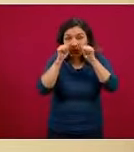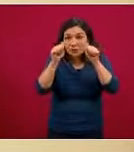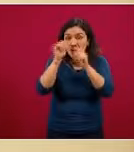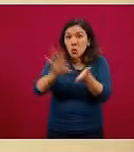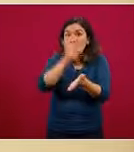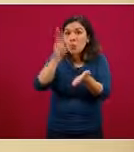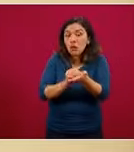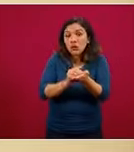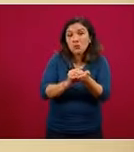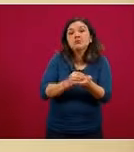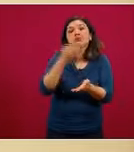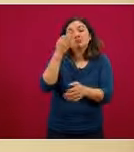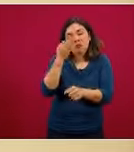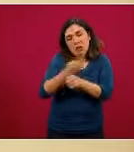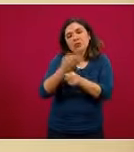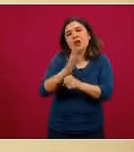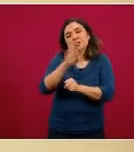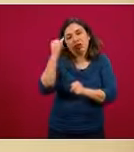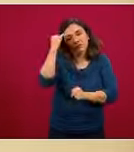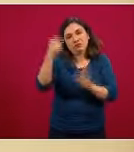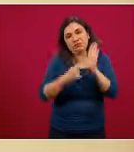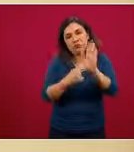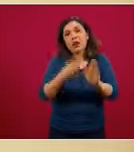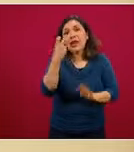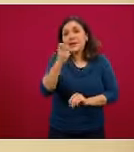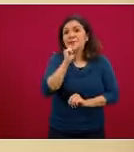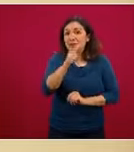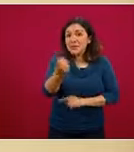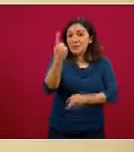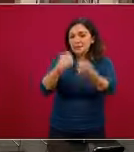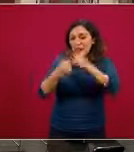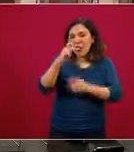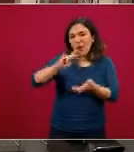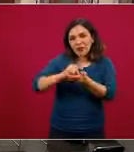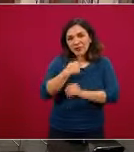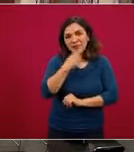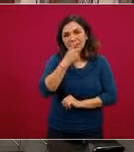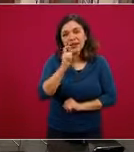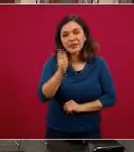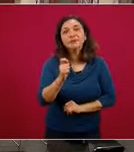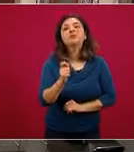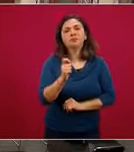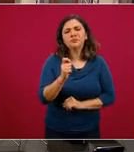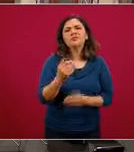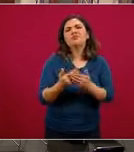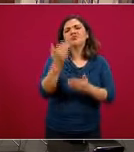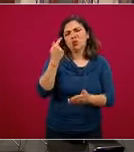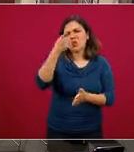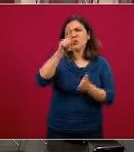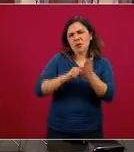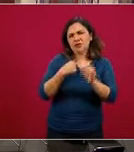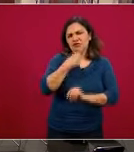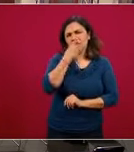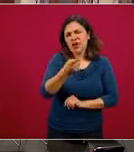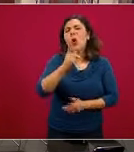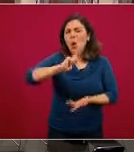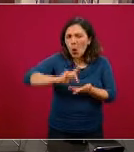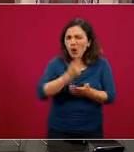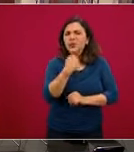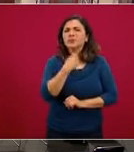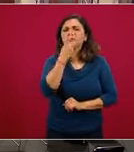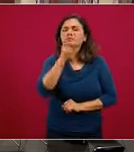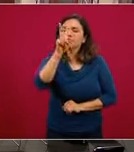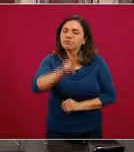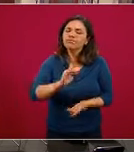que hasta el momento se han planteado. Y por lo mismo volvemos a reiterar, aunque lo hicimos hace un mes aproximadamente, pero reiterar